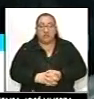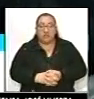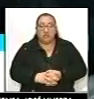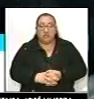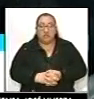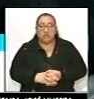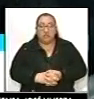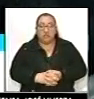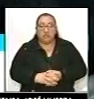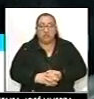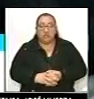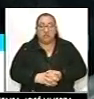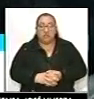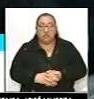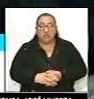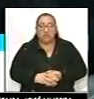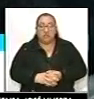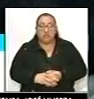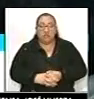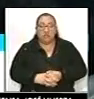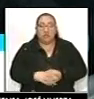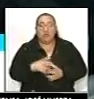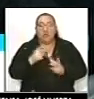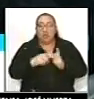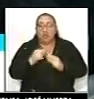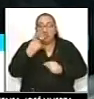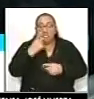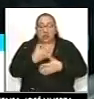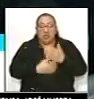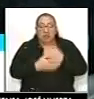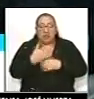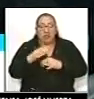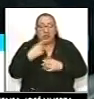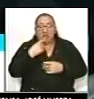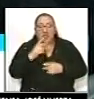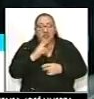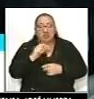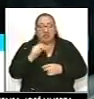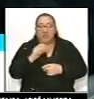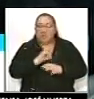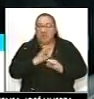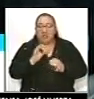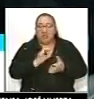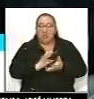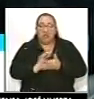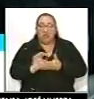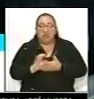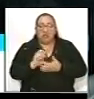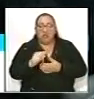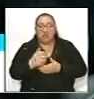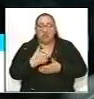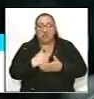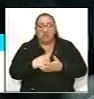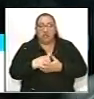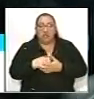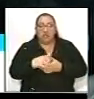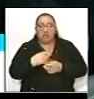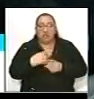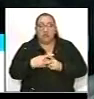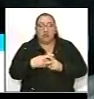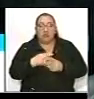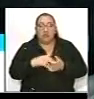que aprueban el trámite, y no conozco caso alguno que lo hayan rechazado, les exonera por